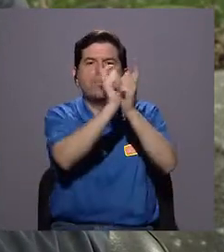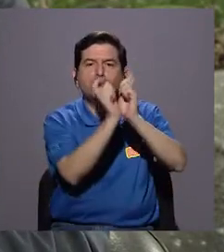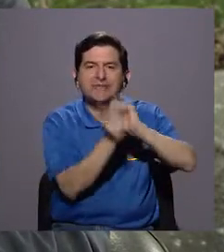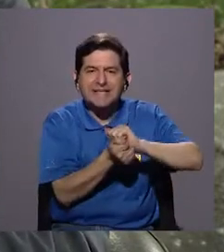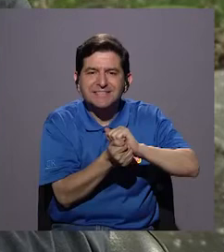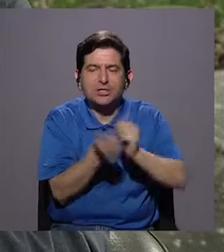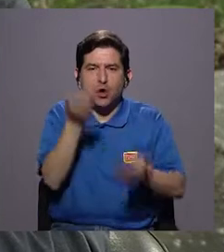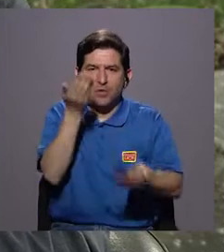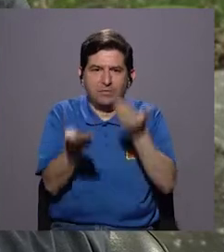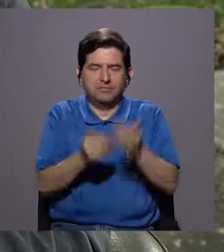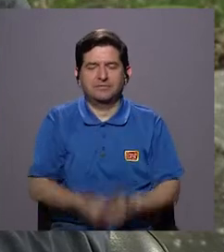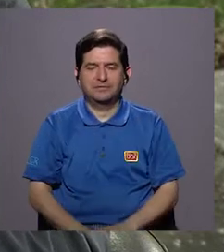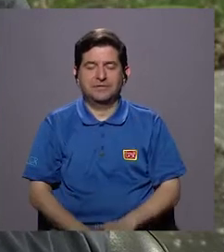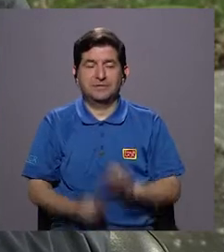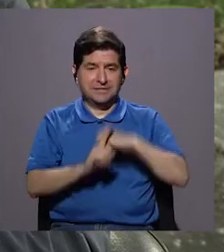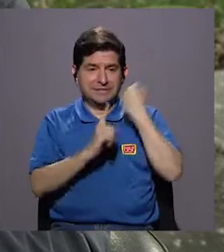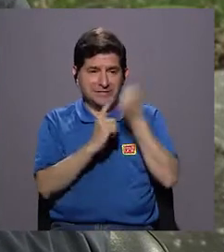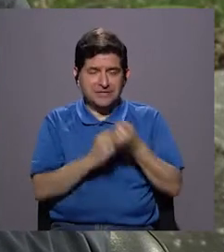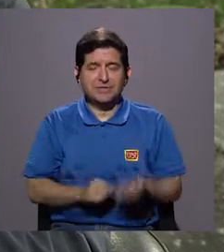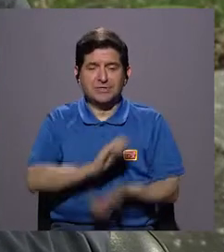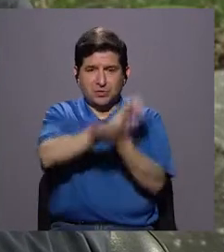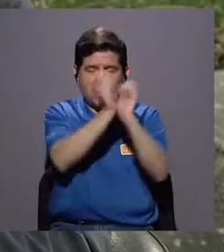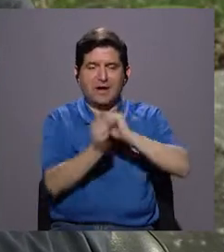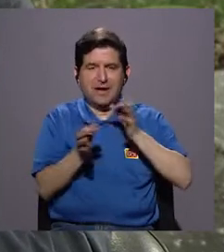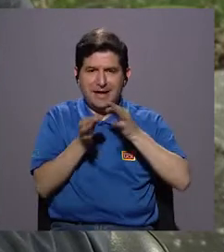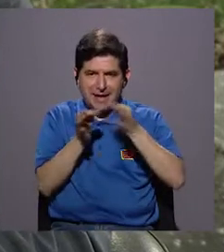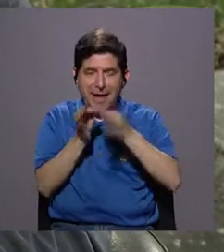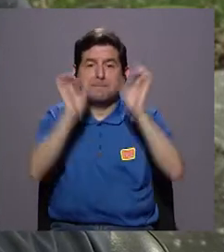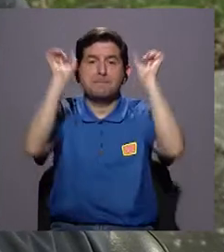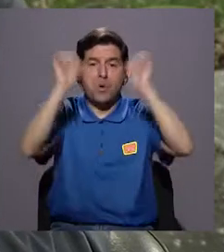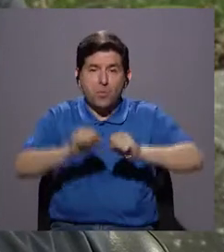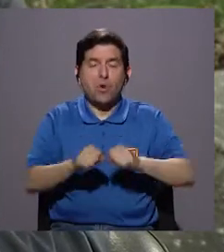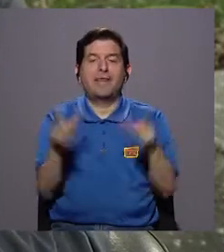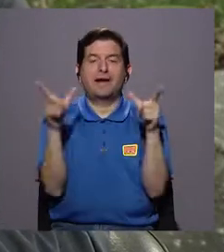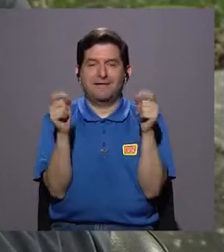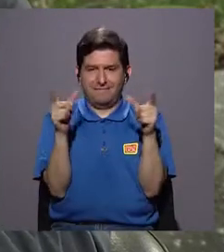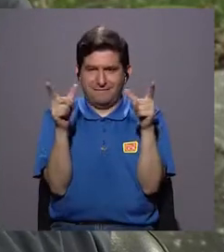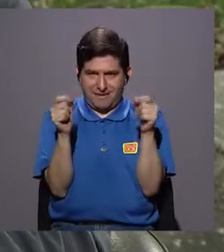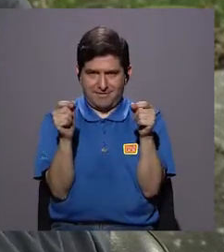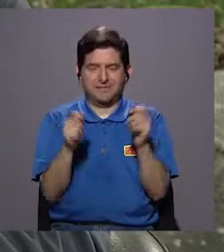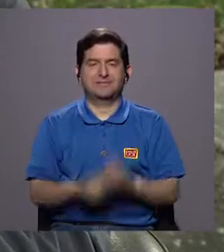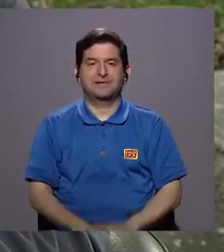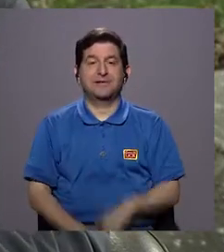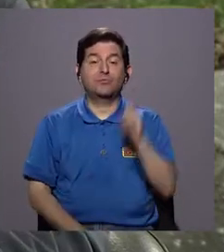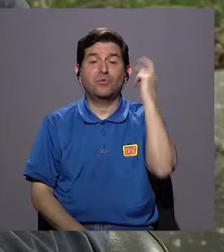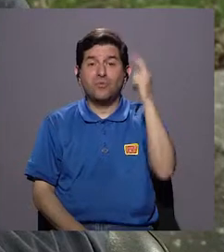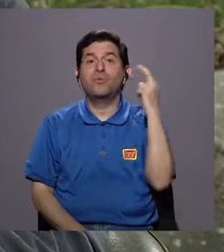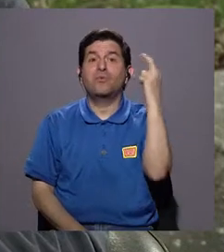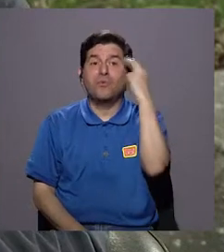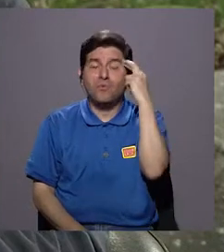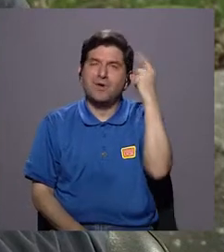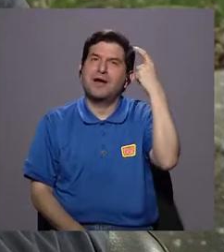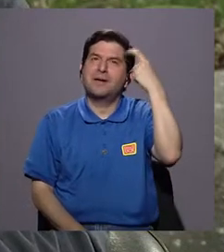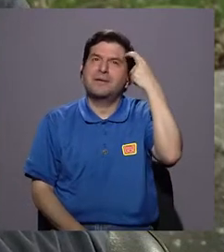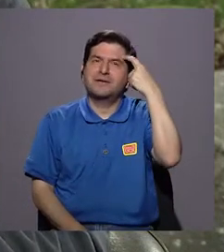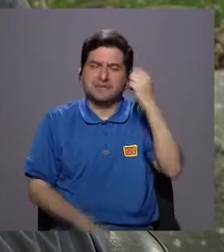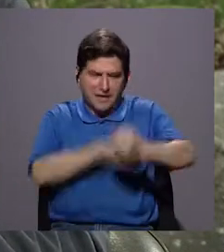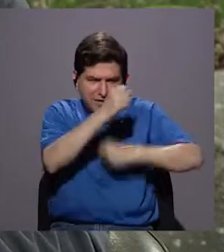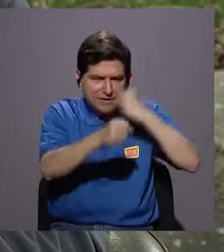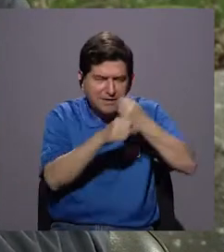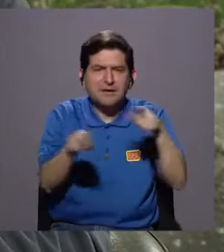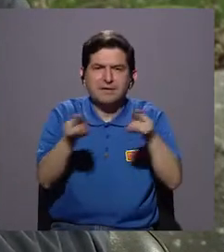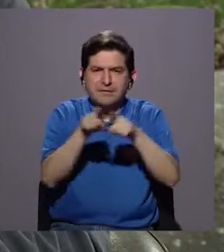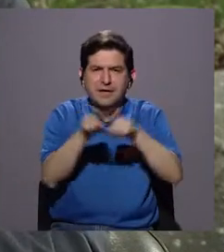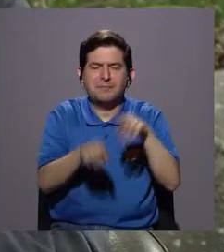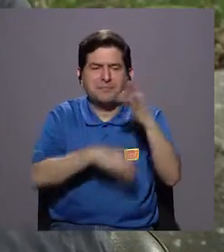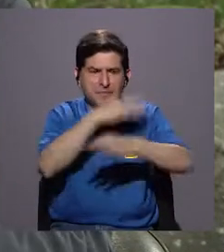muy probable que esos cambios celulares a nivel de mutación puedan generar un cáncer. Y esa es una de las razones por las que se piensa que con la edad también